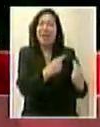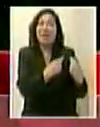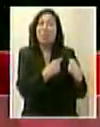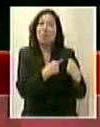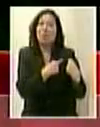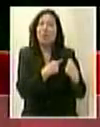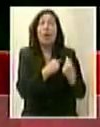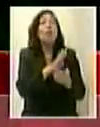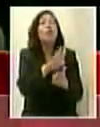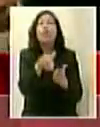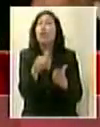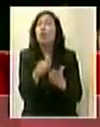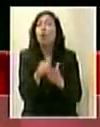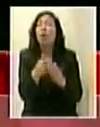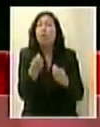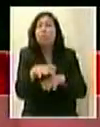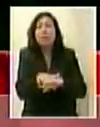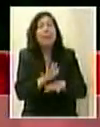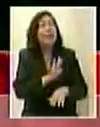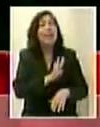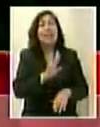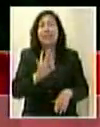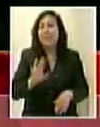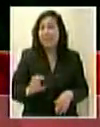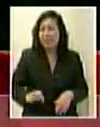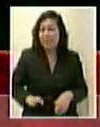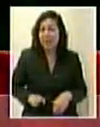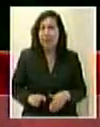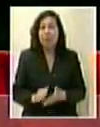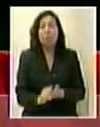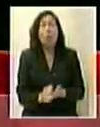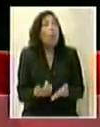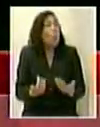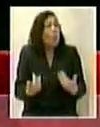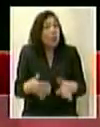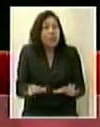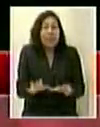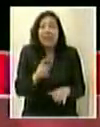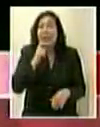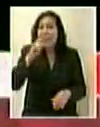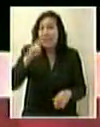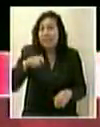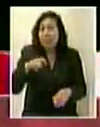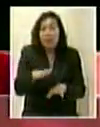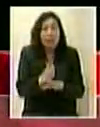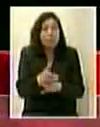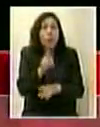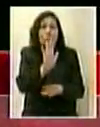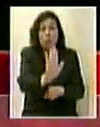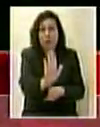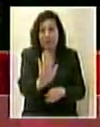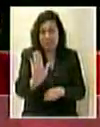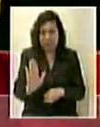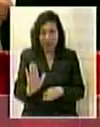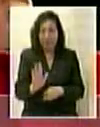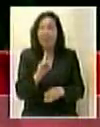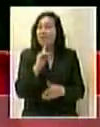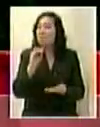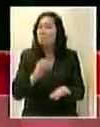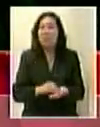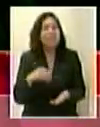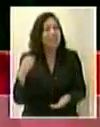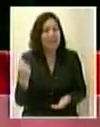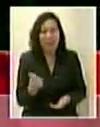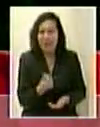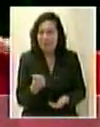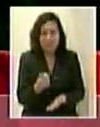llaves de toda la administración del Estado. O sea, cualquier requerimiento que venga a través de ustedes será